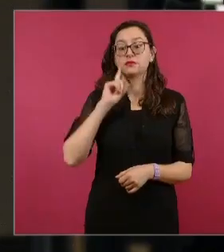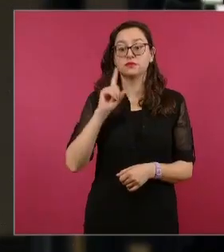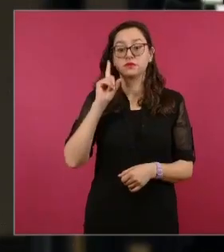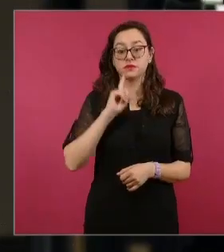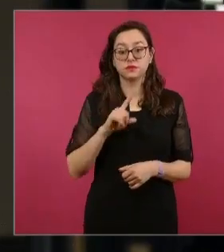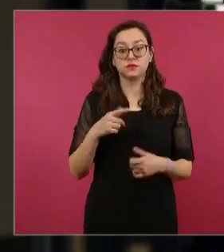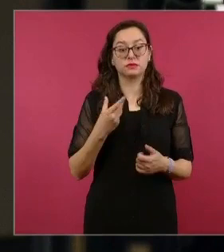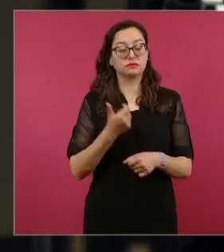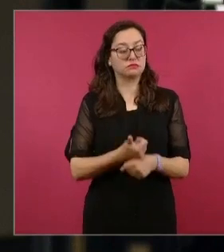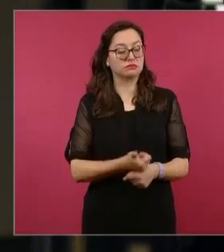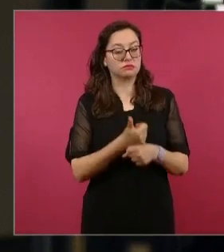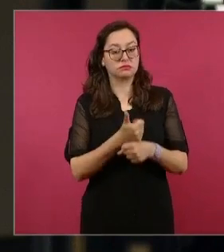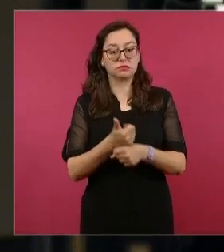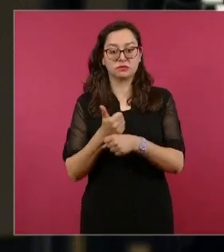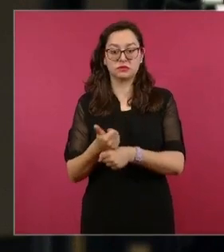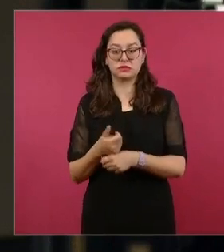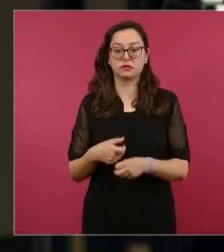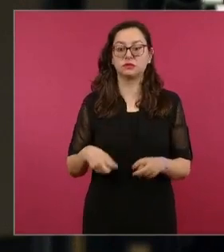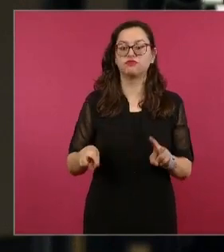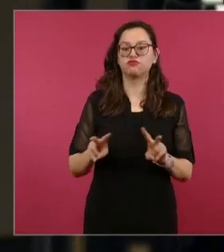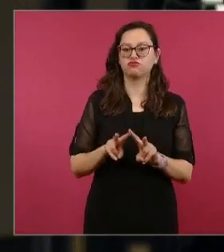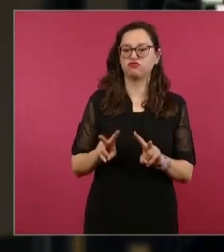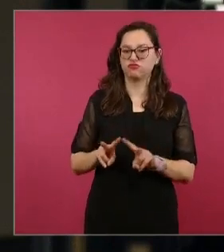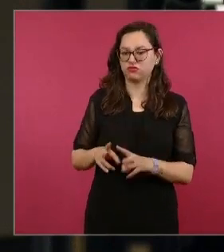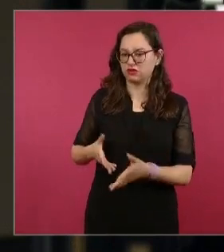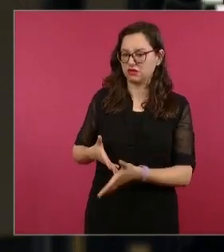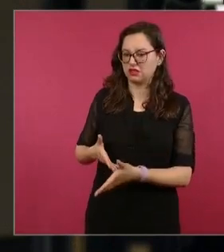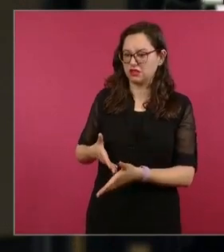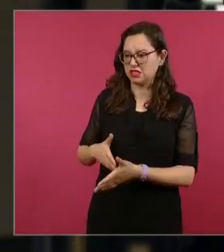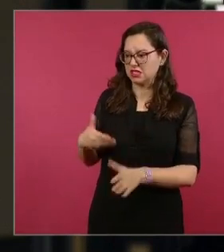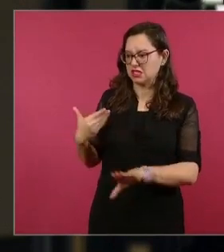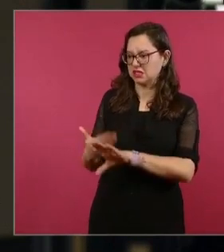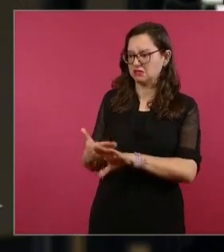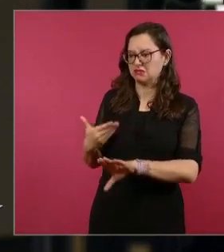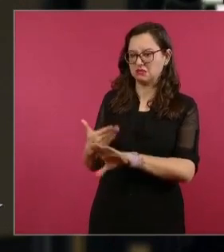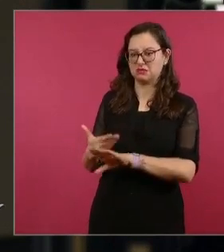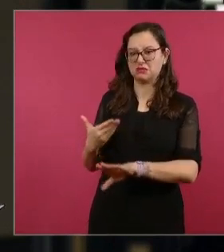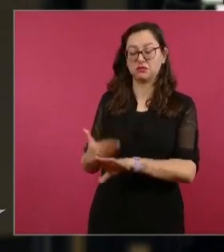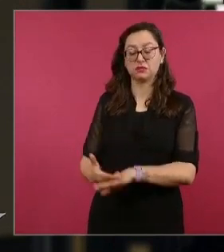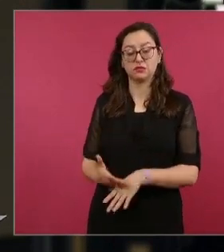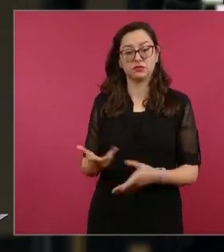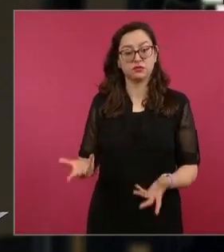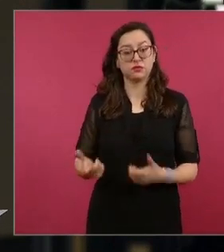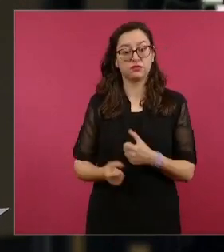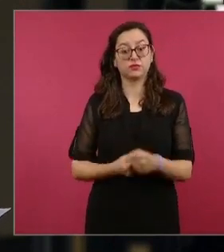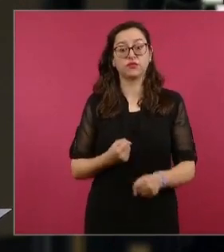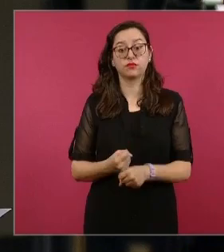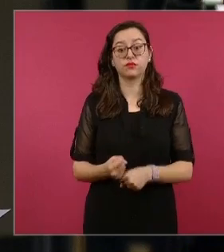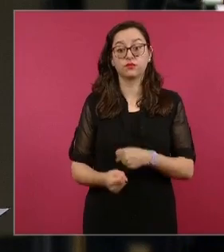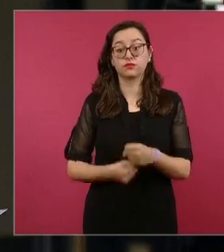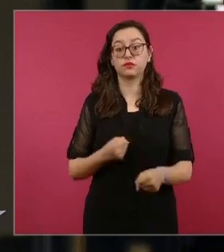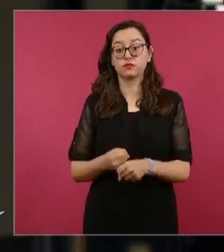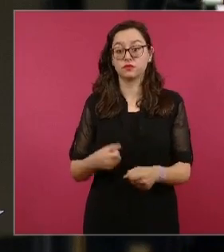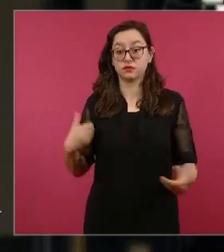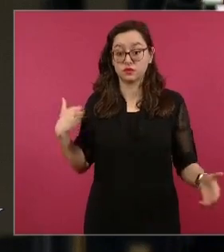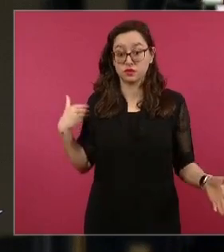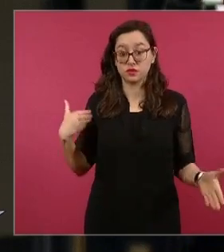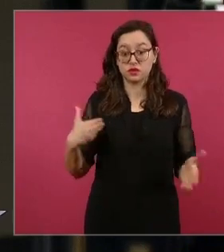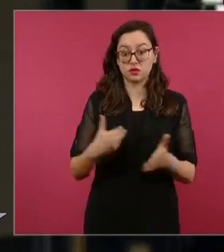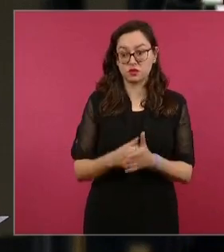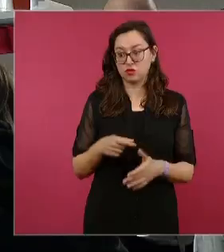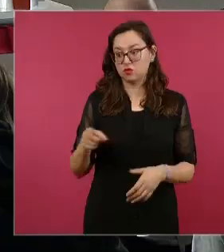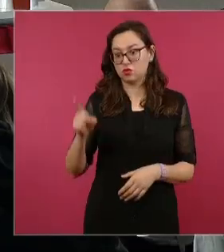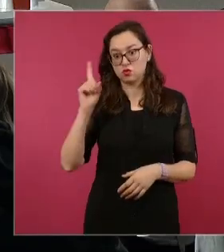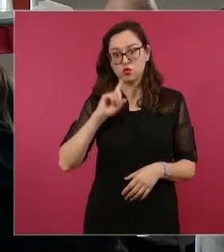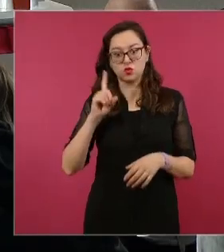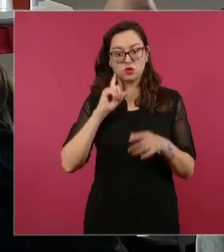los servidores públicos del INVI que durante todos estos años han ya incluso afectado ya la salud de esta señora por